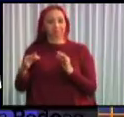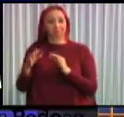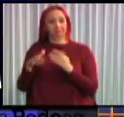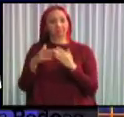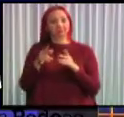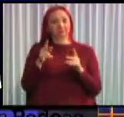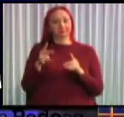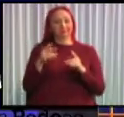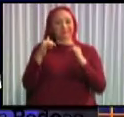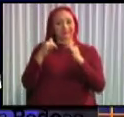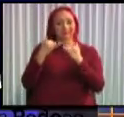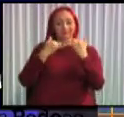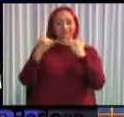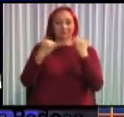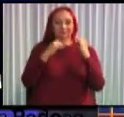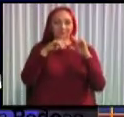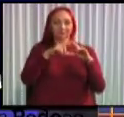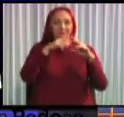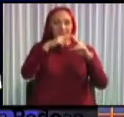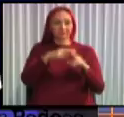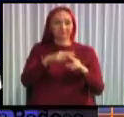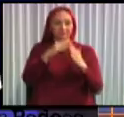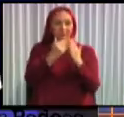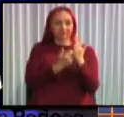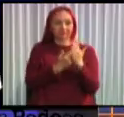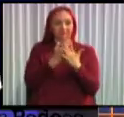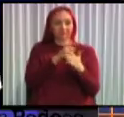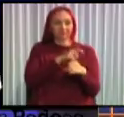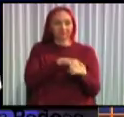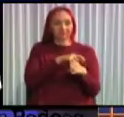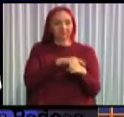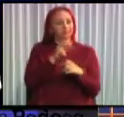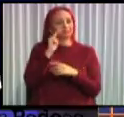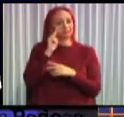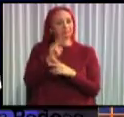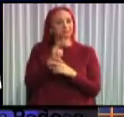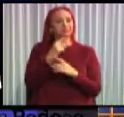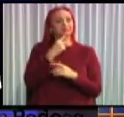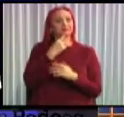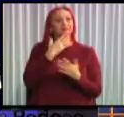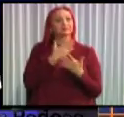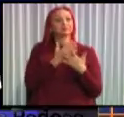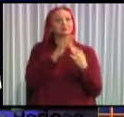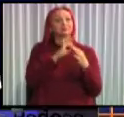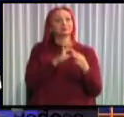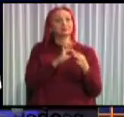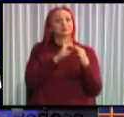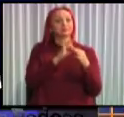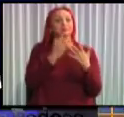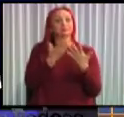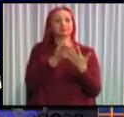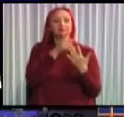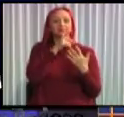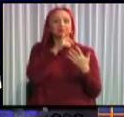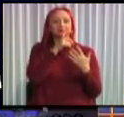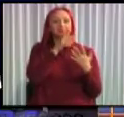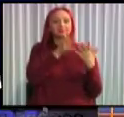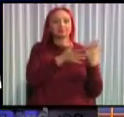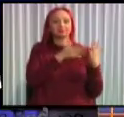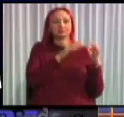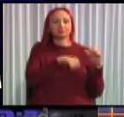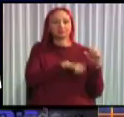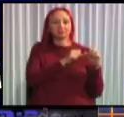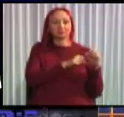Todas las personas que estén llamando y dejando su nombre y todo, en un momento vamos a decirles quiénes van, quiénes se ganan los